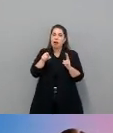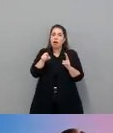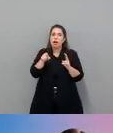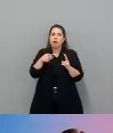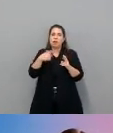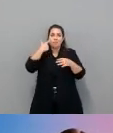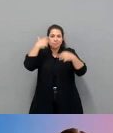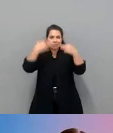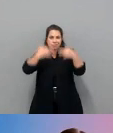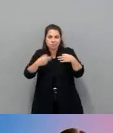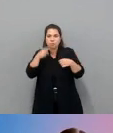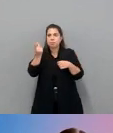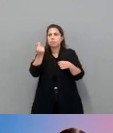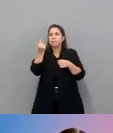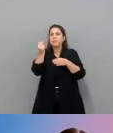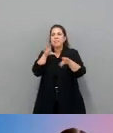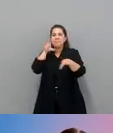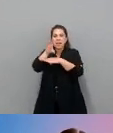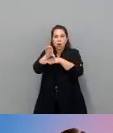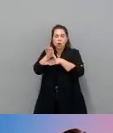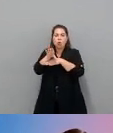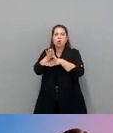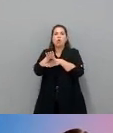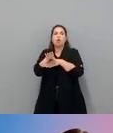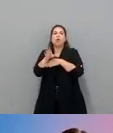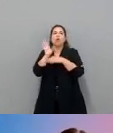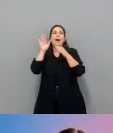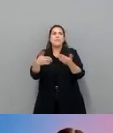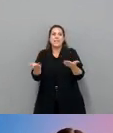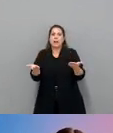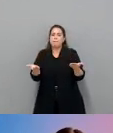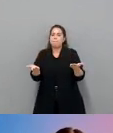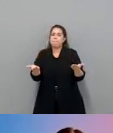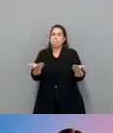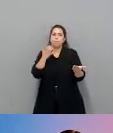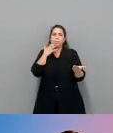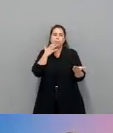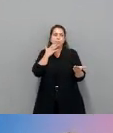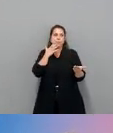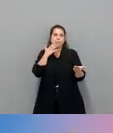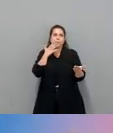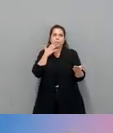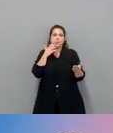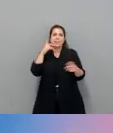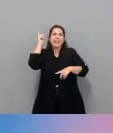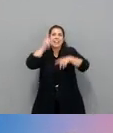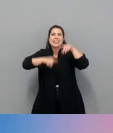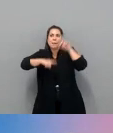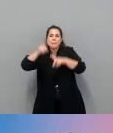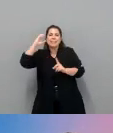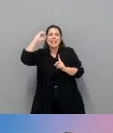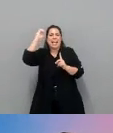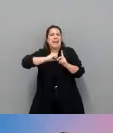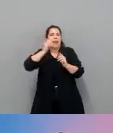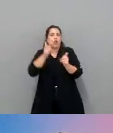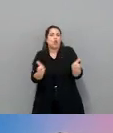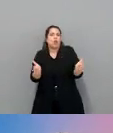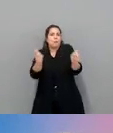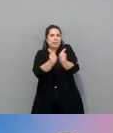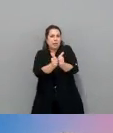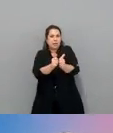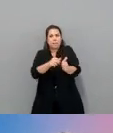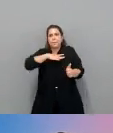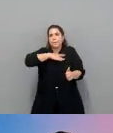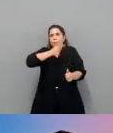estas prestaciones económicas no son lo mismo, como os decía antes. En función del grado de dependencia, pues tendremos una